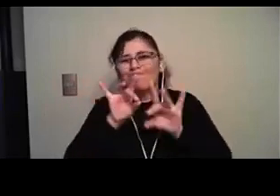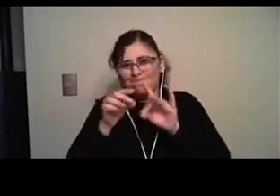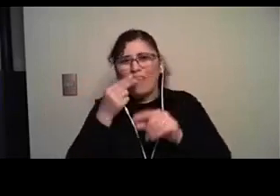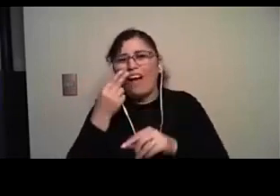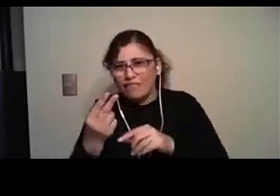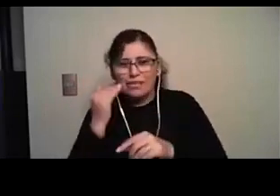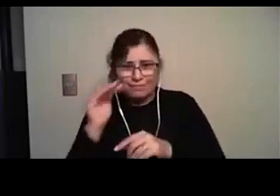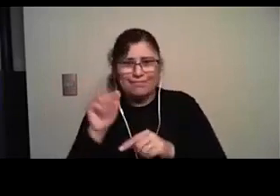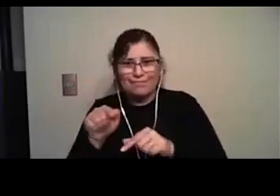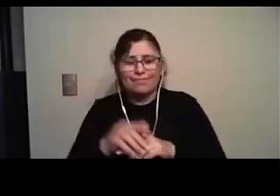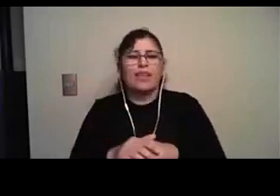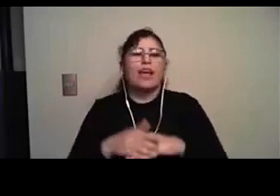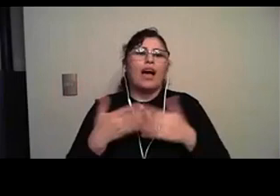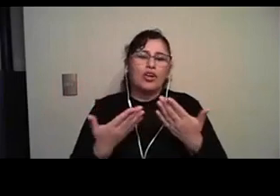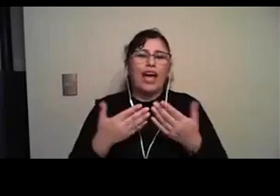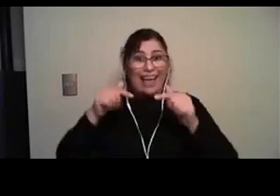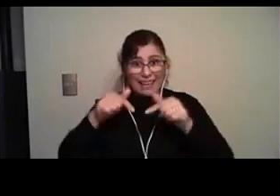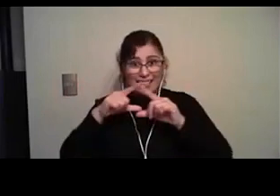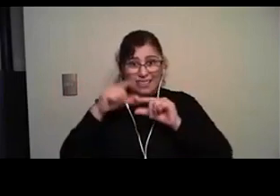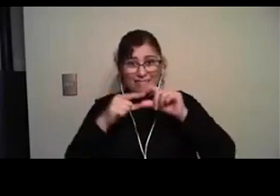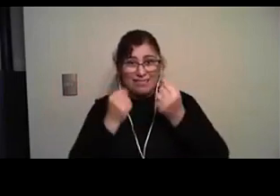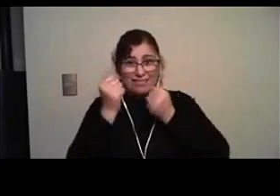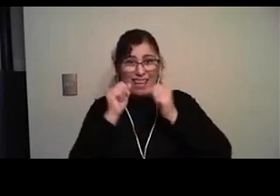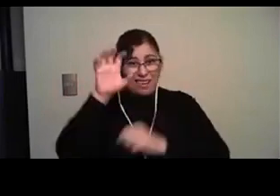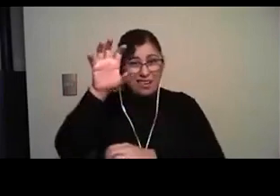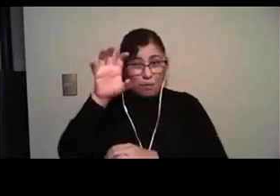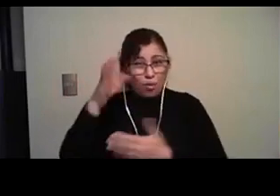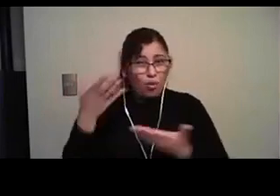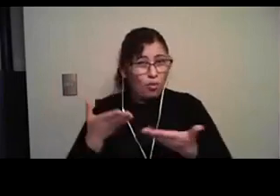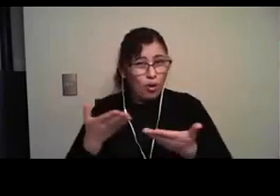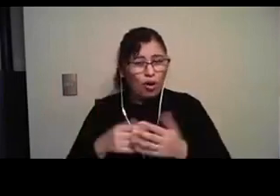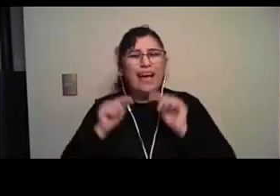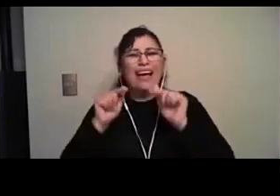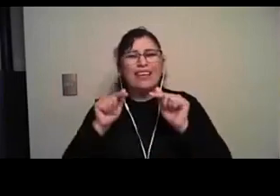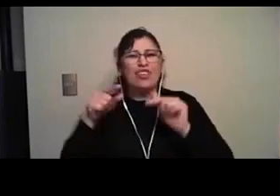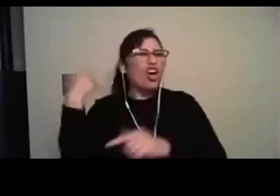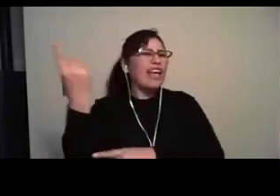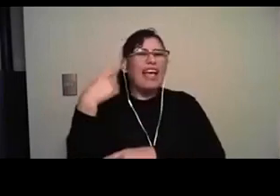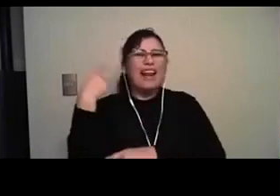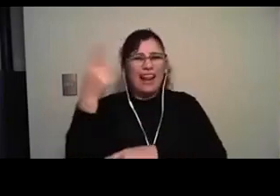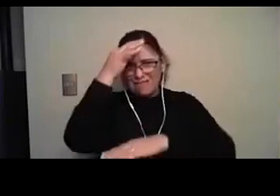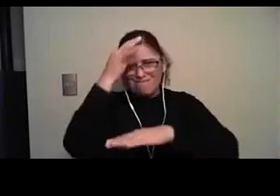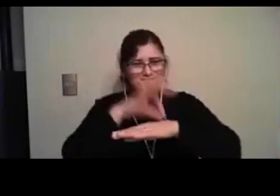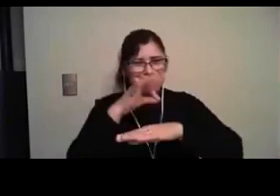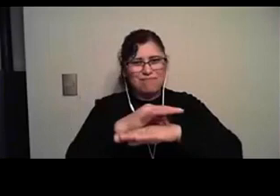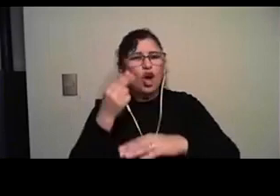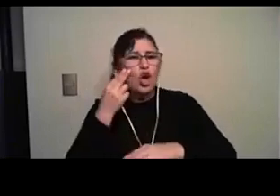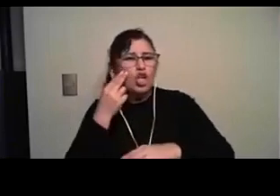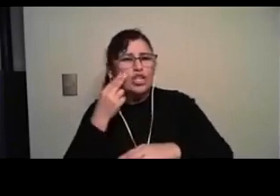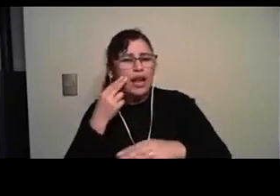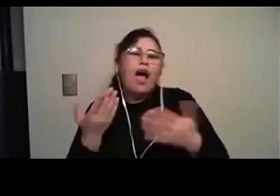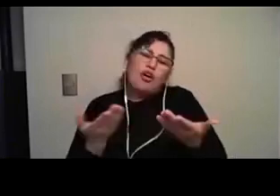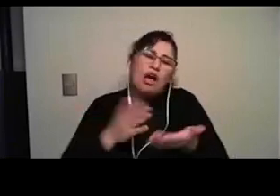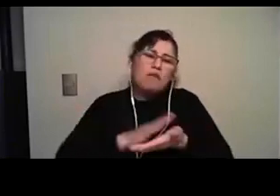la neurología, la cátedra de neurología está más enfocada a cuadros clínicos generales, ¿cierto? Y poder mostrar el abanico